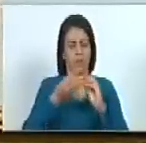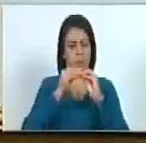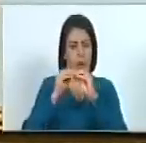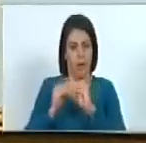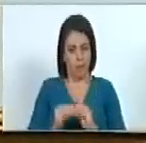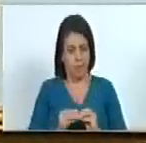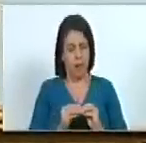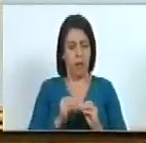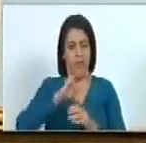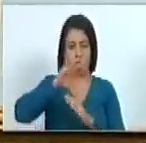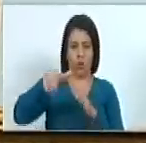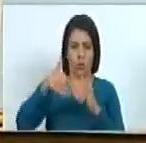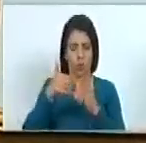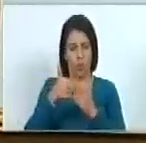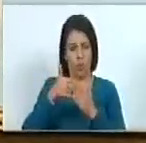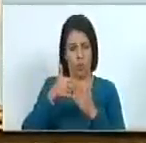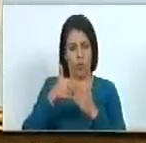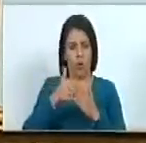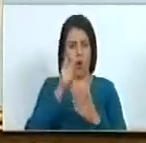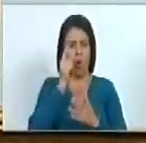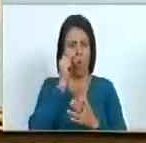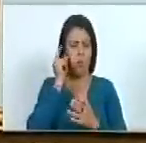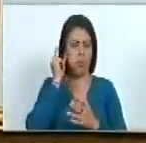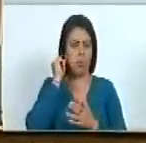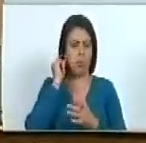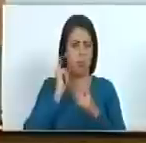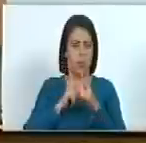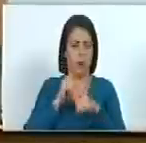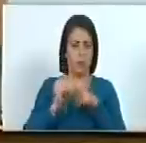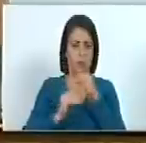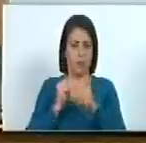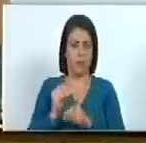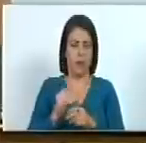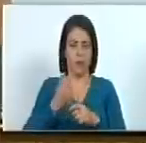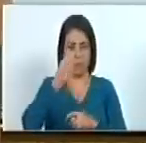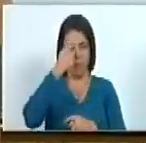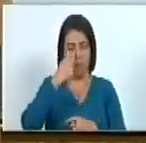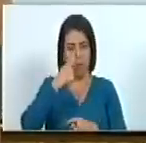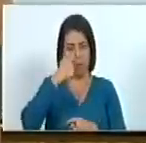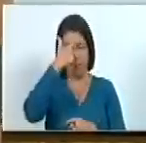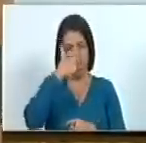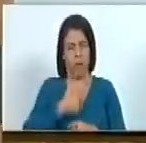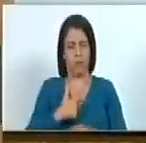de disfrazarse de hombres y mujeres con conciencia de clase.